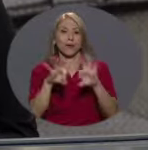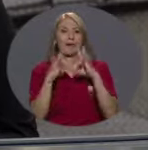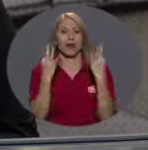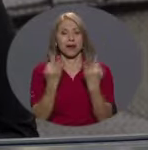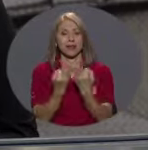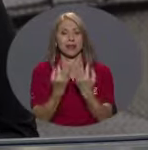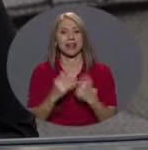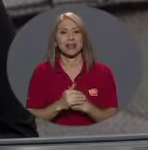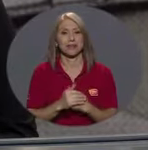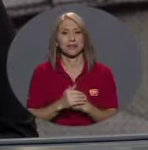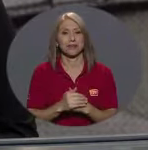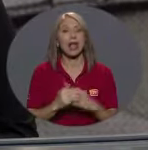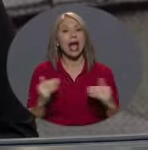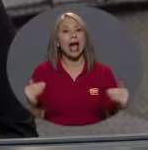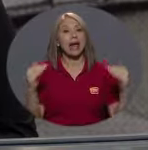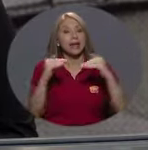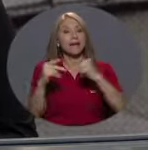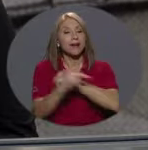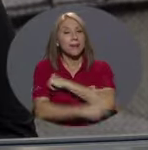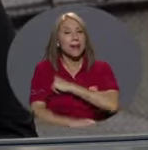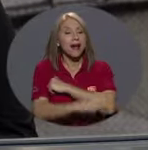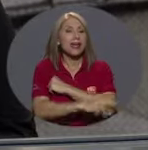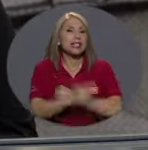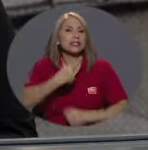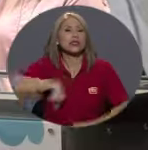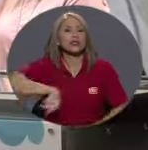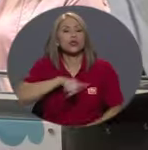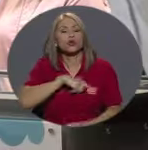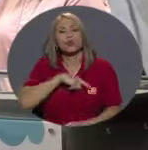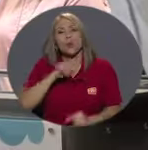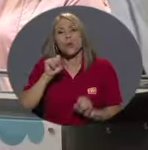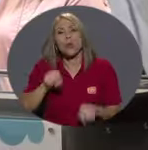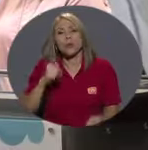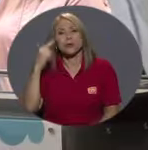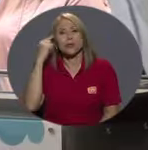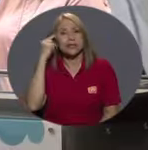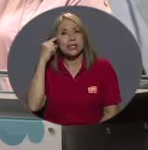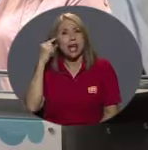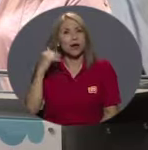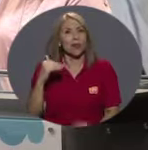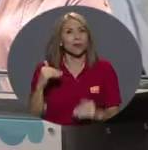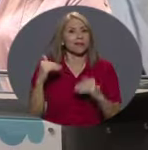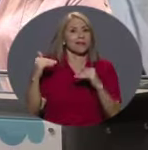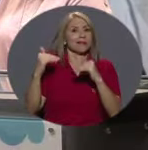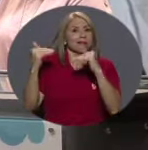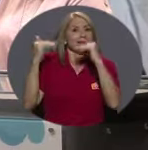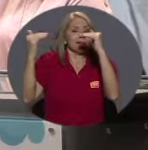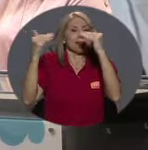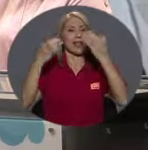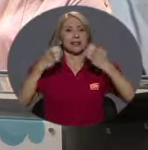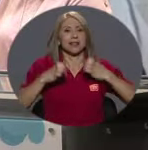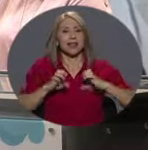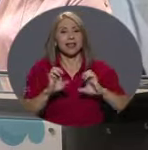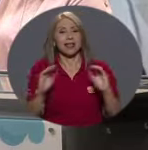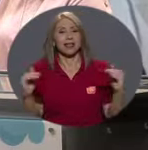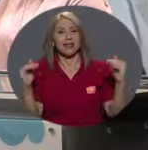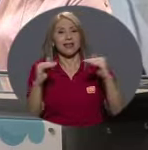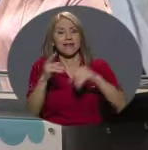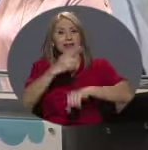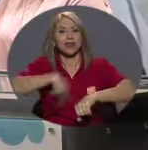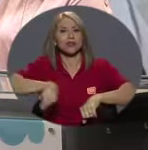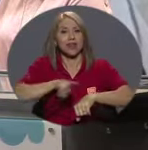que a nivel país podríamos ser ambiciosos en establecer estrategias, ¿verdad? A nivel nacional de cómo